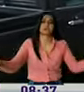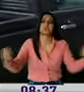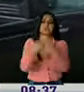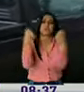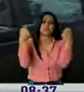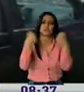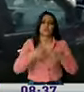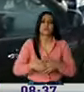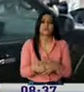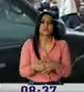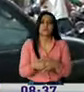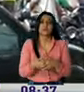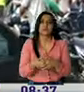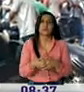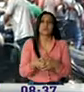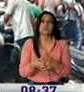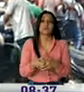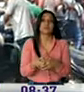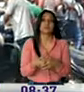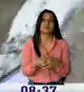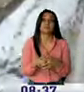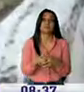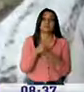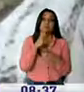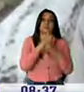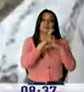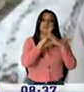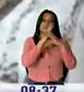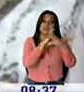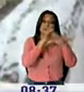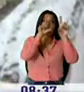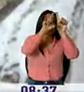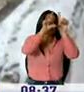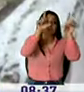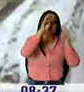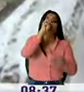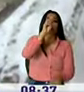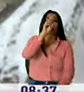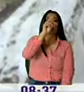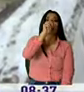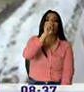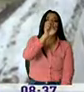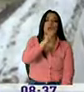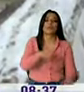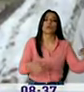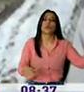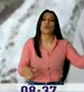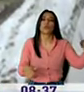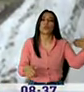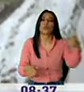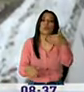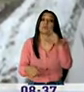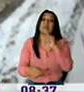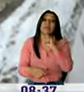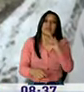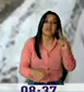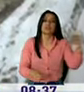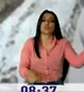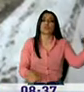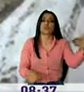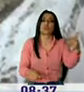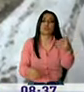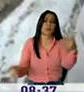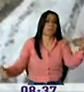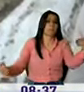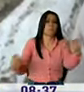Por arrollamiento de un selectivo de Montalvo. Dice que al parecer estaba cruzando y él impactó, o se fue